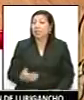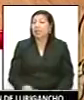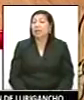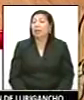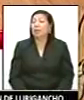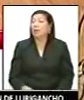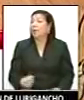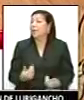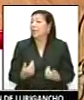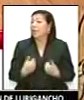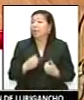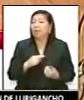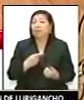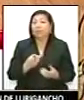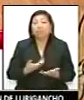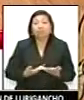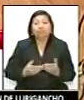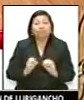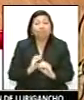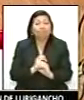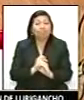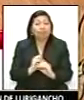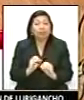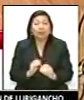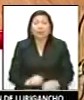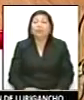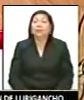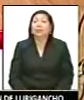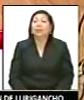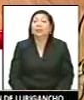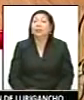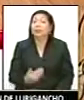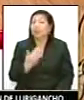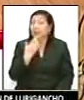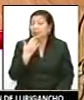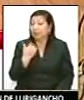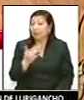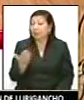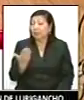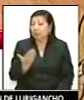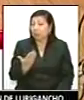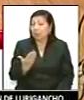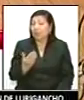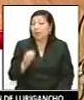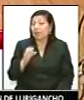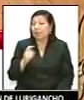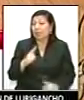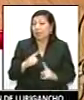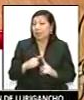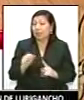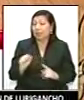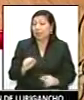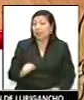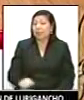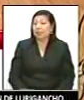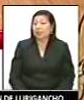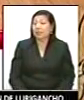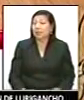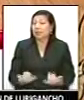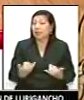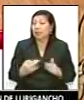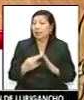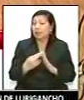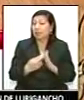no tiene fuerza ni efectos retroactivos. Por lo tanto, quienes ya cobraron la CTS, conforme a las actuales